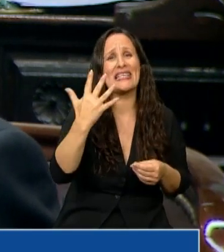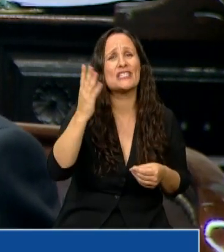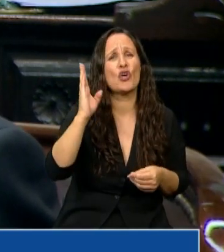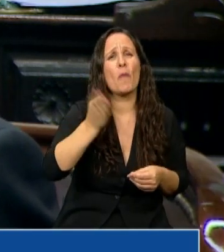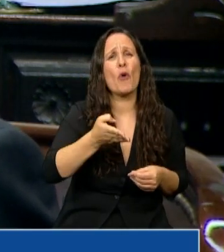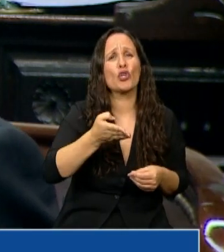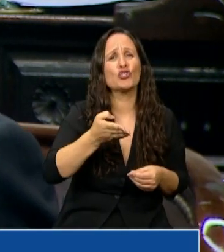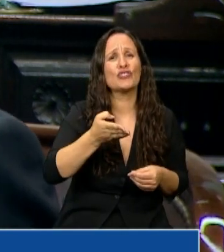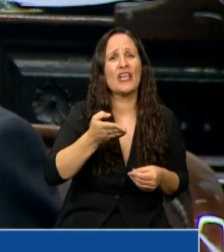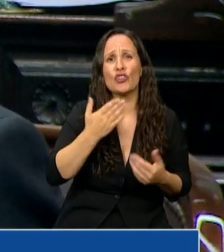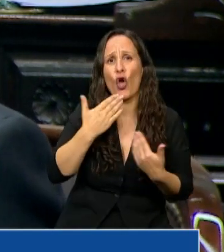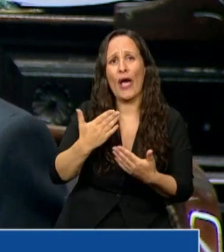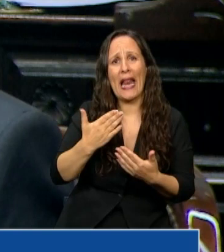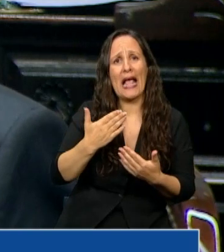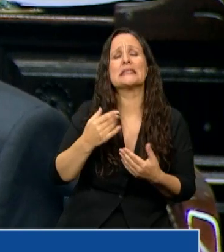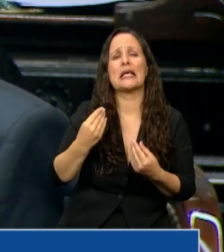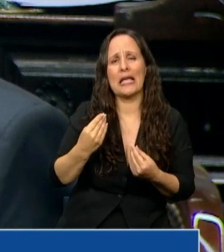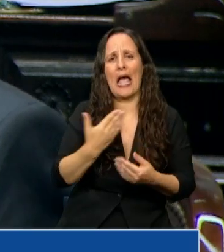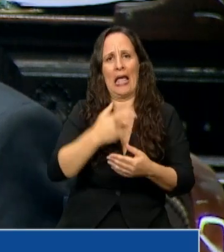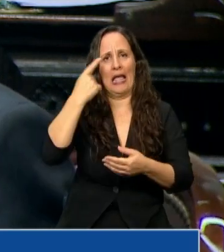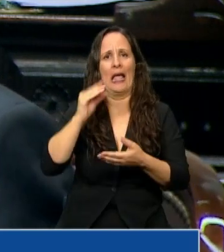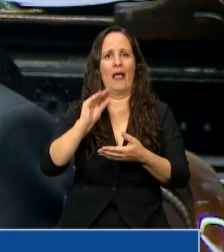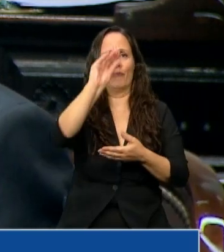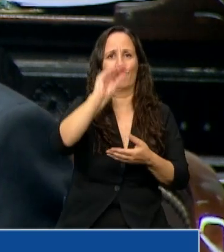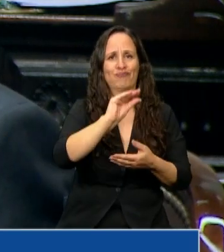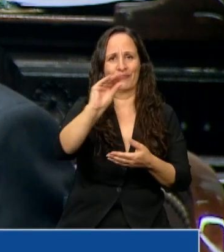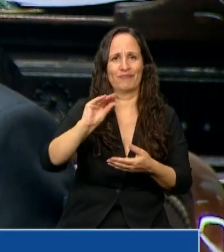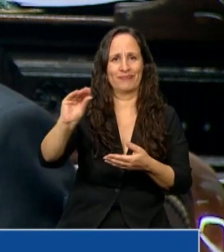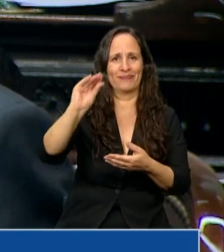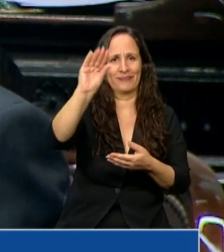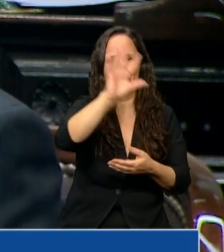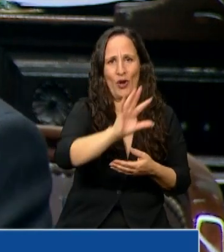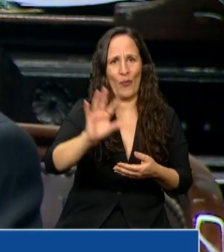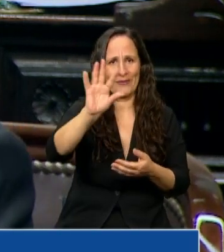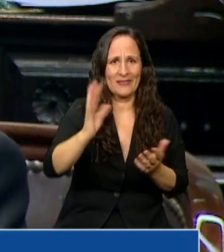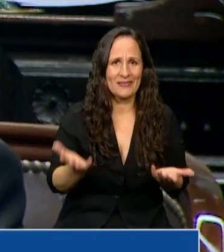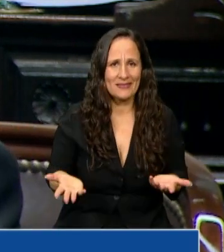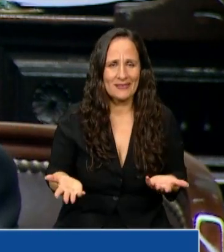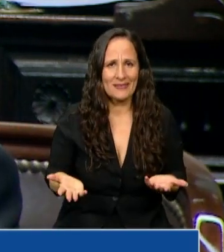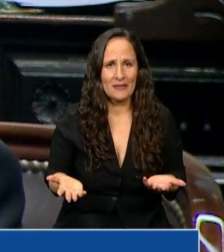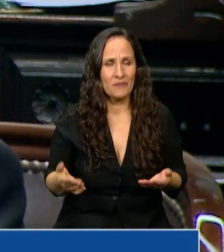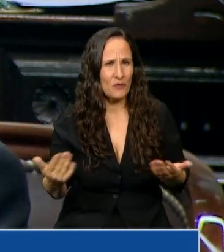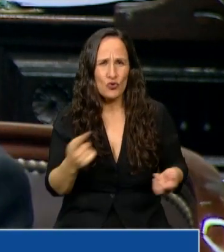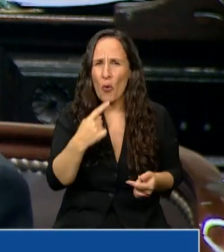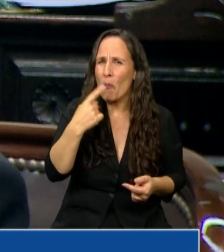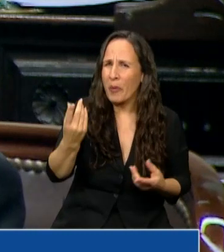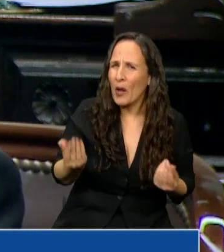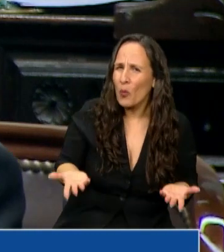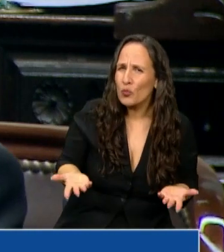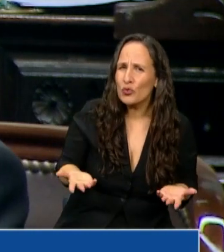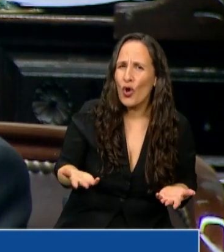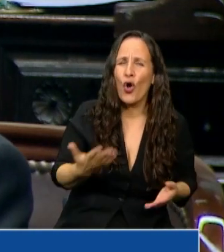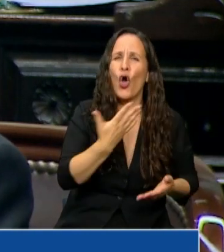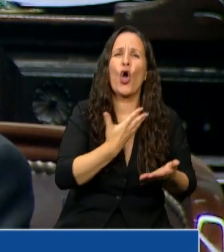75% es a partir de la coparticipación. Yo pregunto, ¿en qué piensan